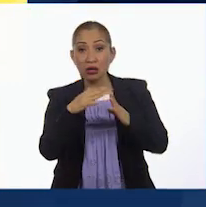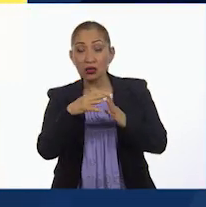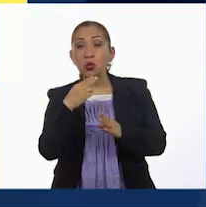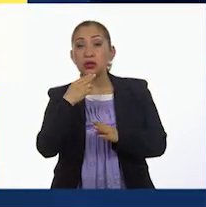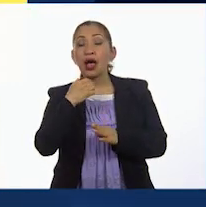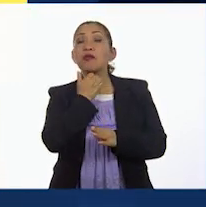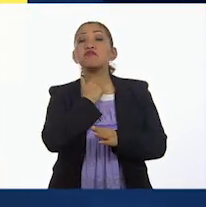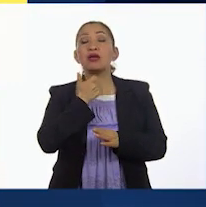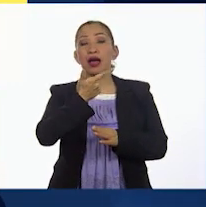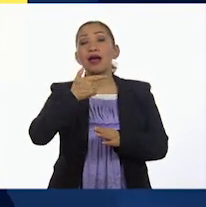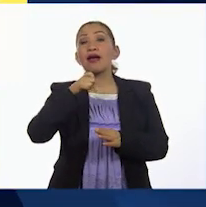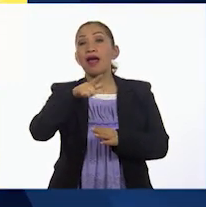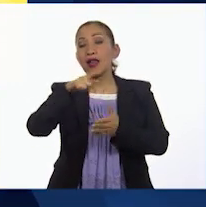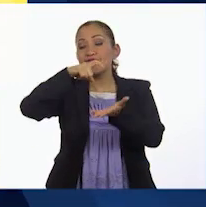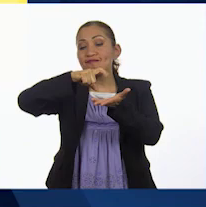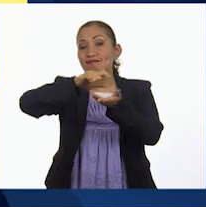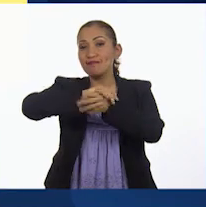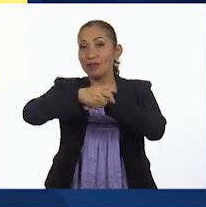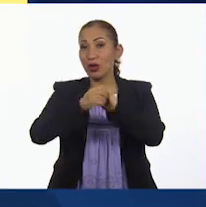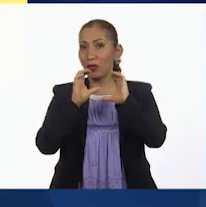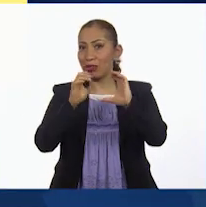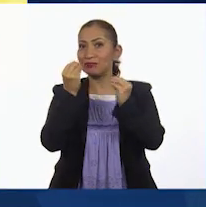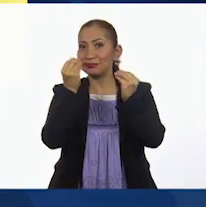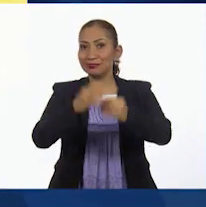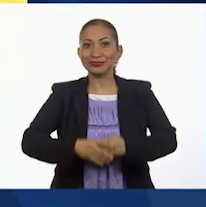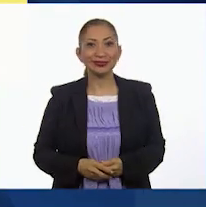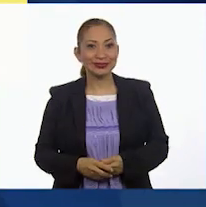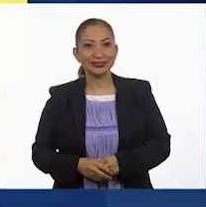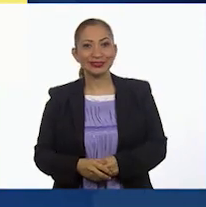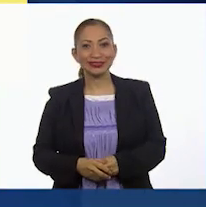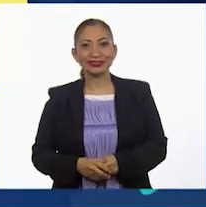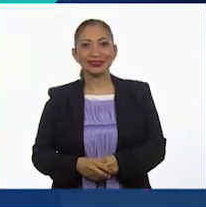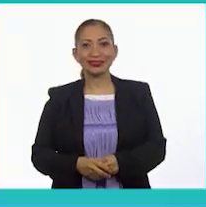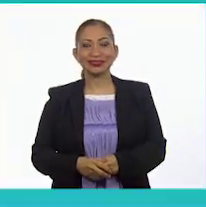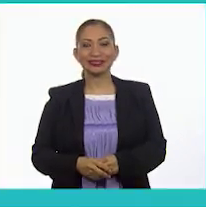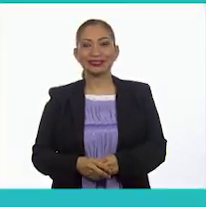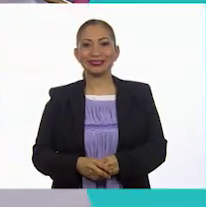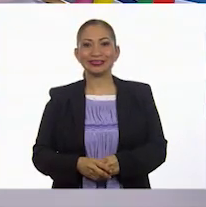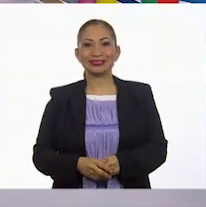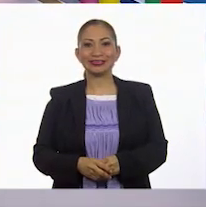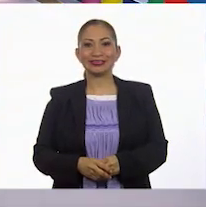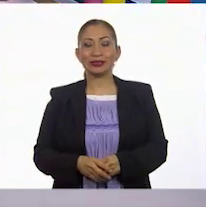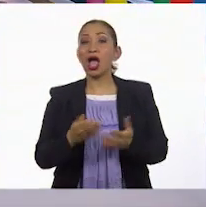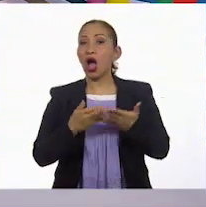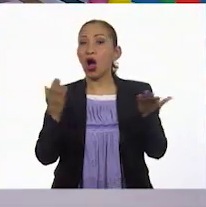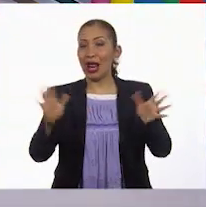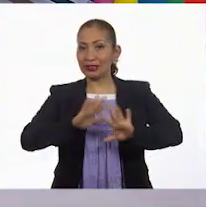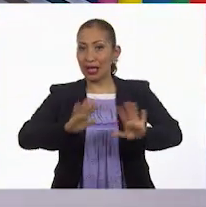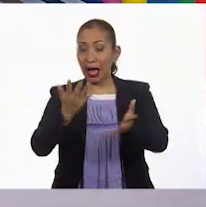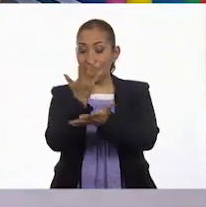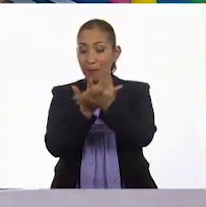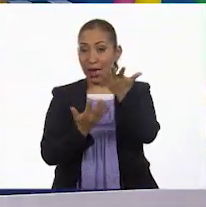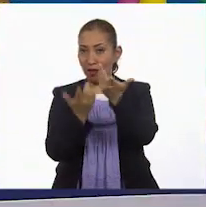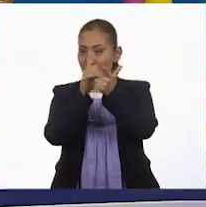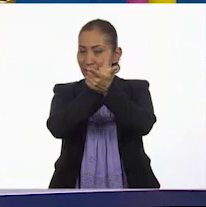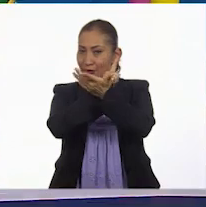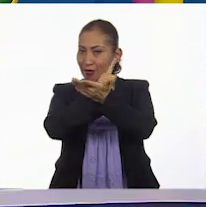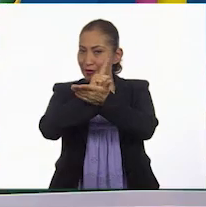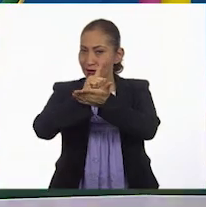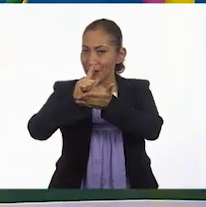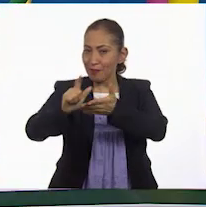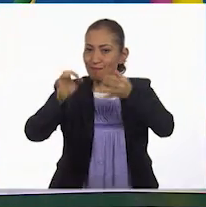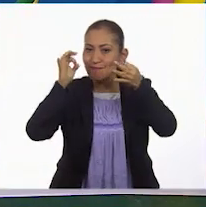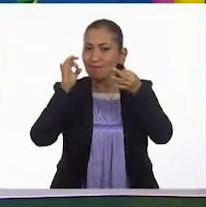usa desinfectantes a base de alcohol. ¡Cuídate! Y ahora sí, con nuestras manos ya